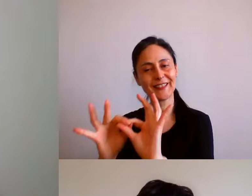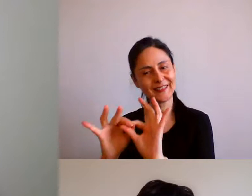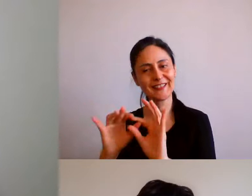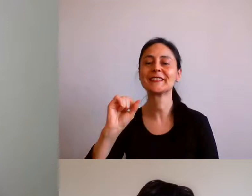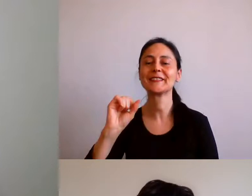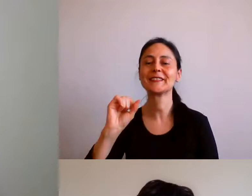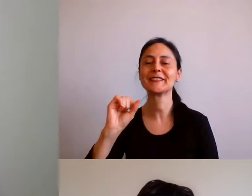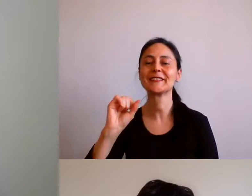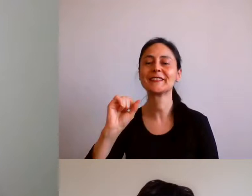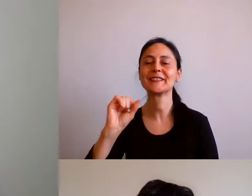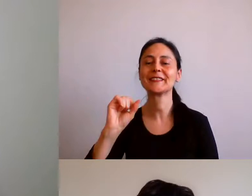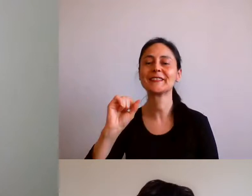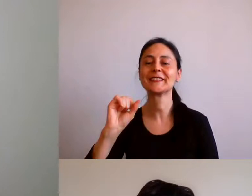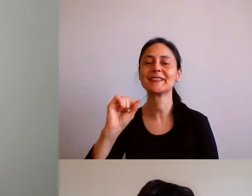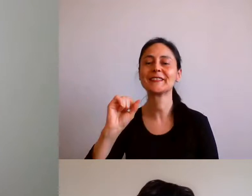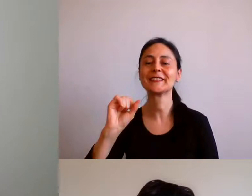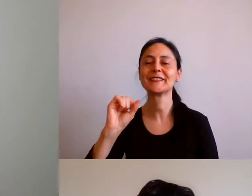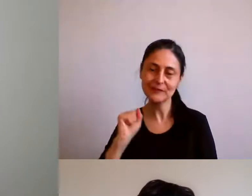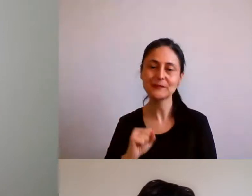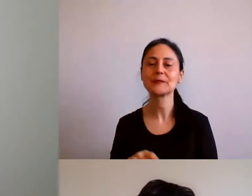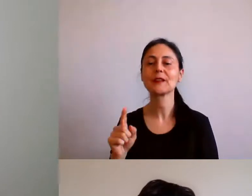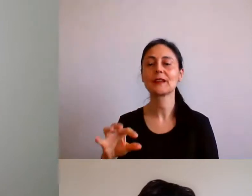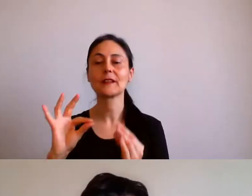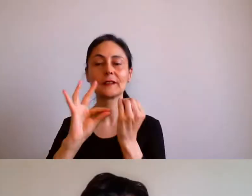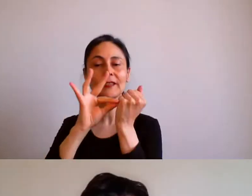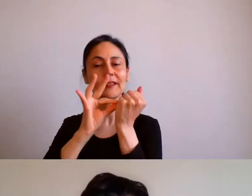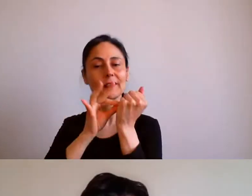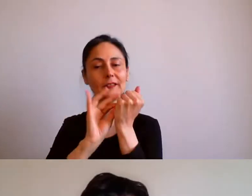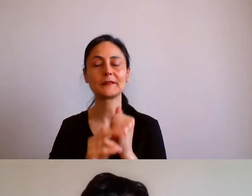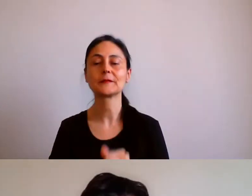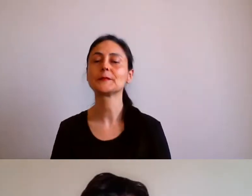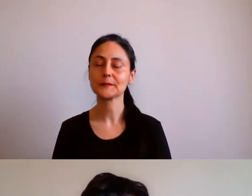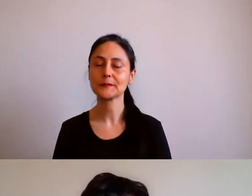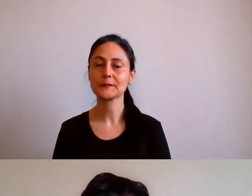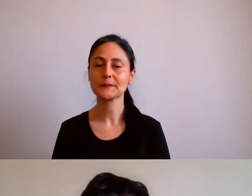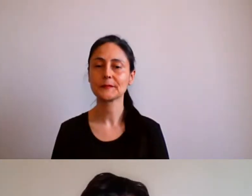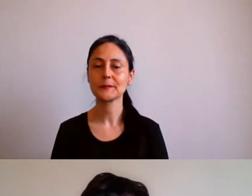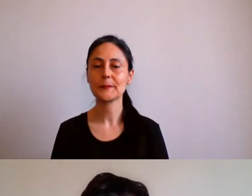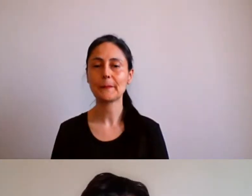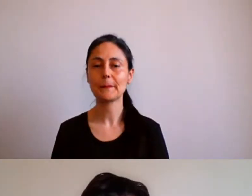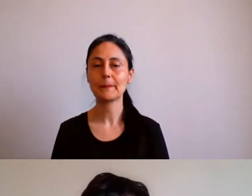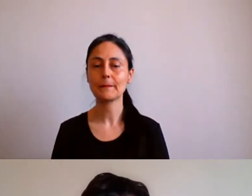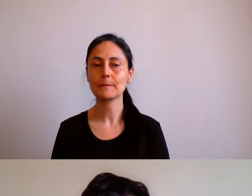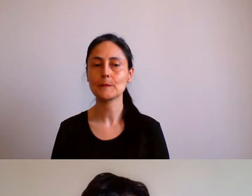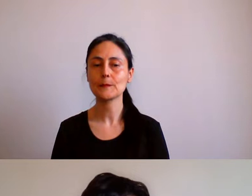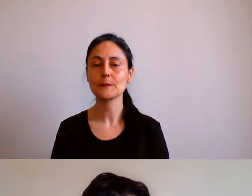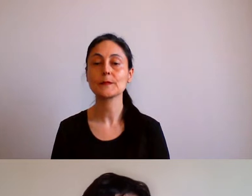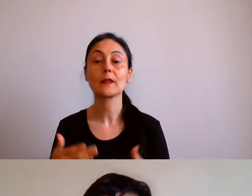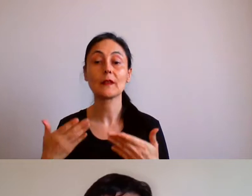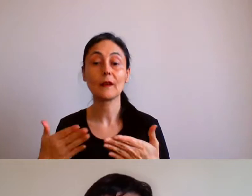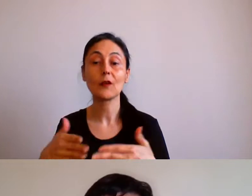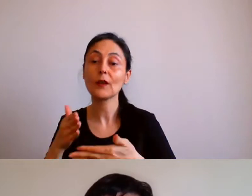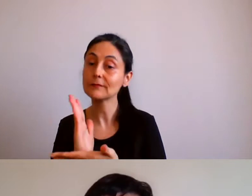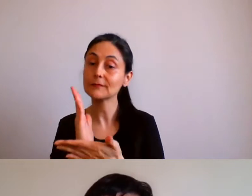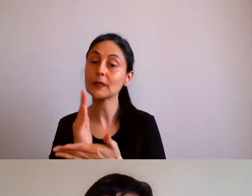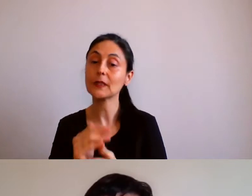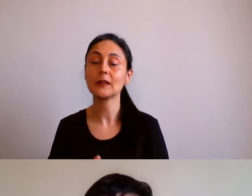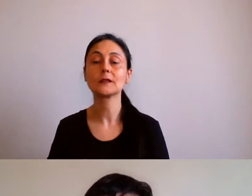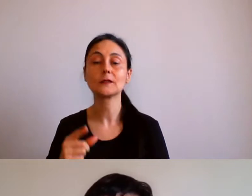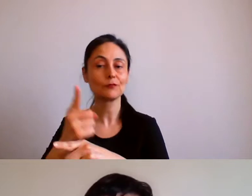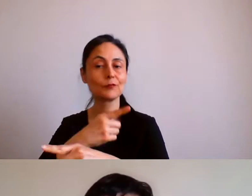su apoyo en esta traducción. ¿Okay? Entonces vamos a dar inicio ya a este coloquio